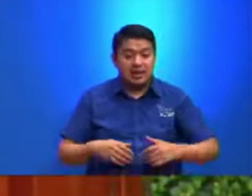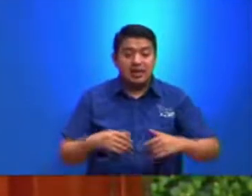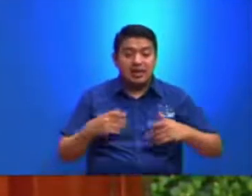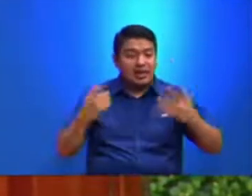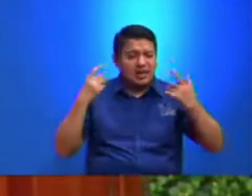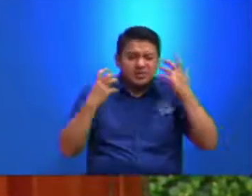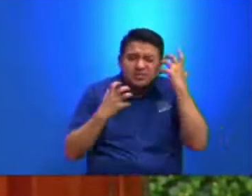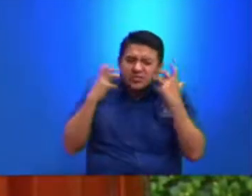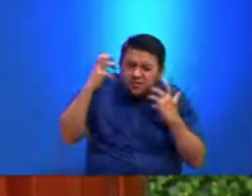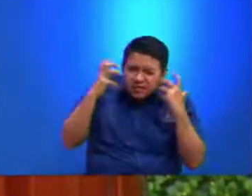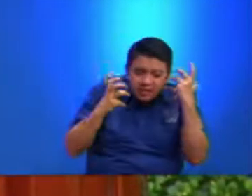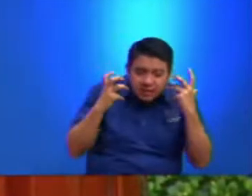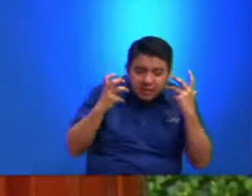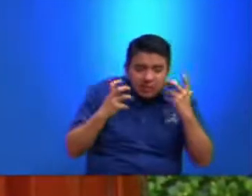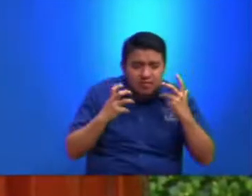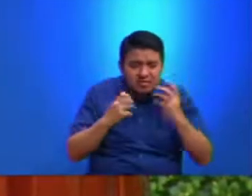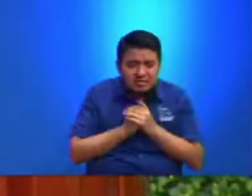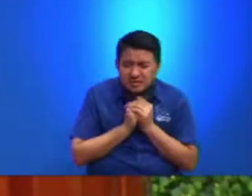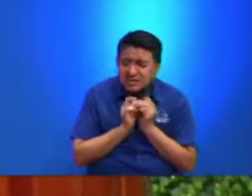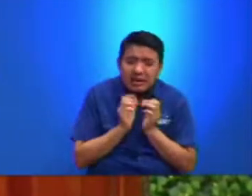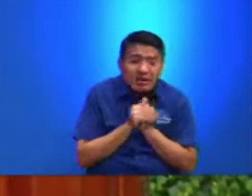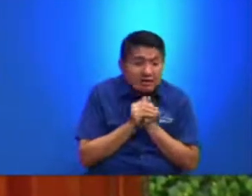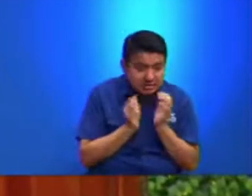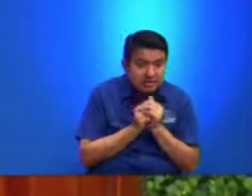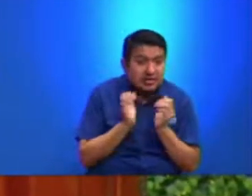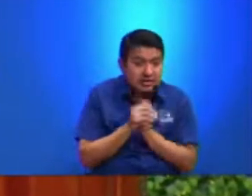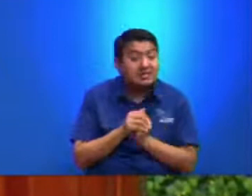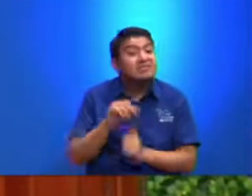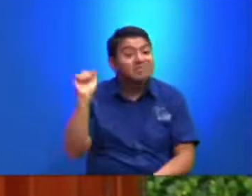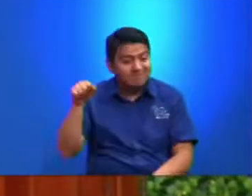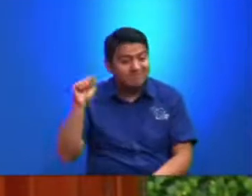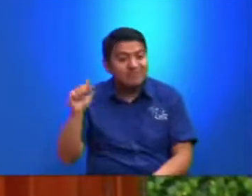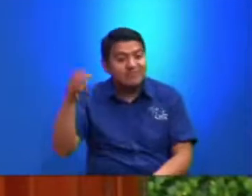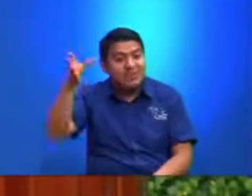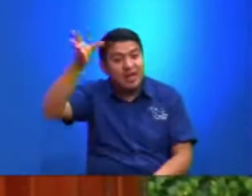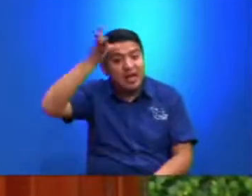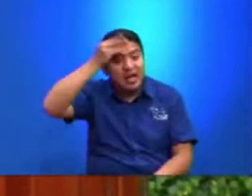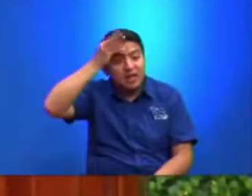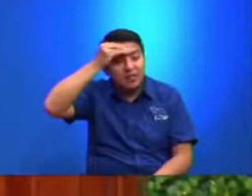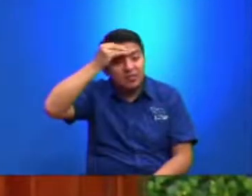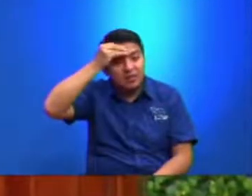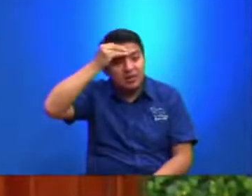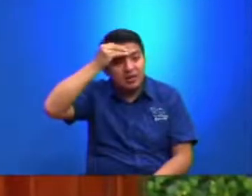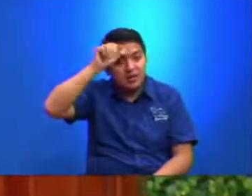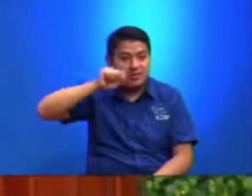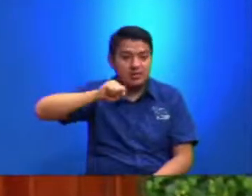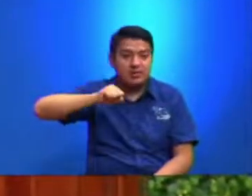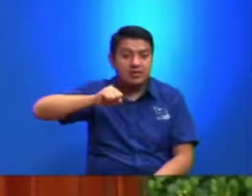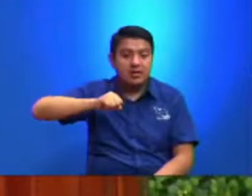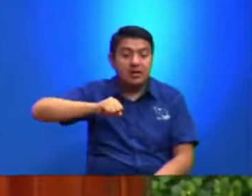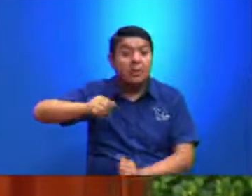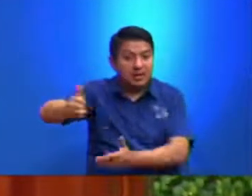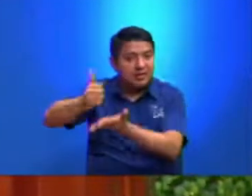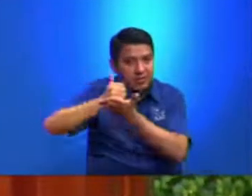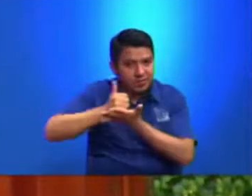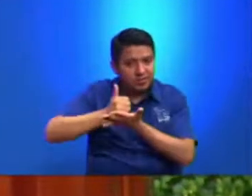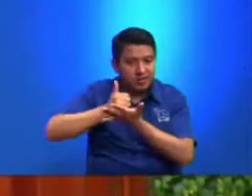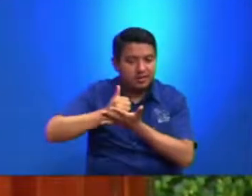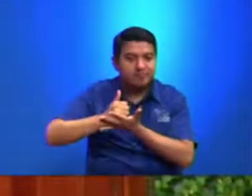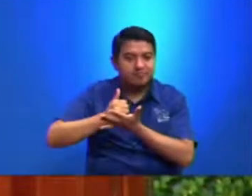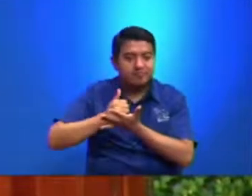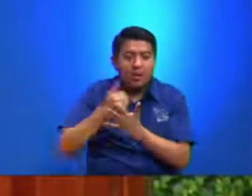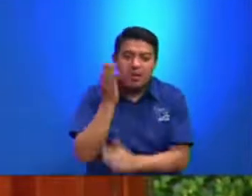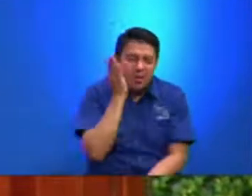uno a aprender. Le ayuda, la vergüenza que uno pasa, le ayuda a uno a aprender,